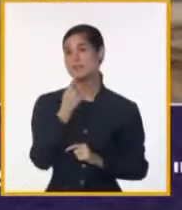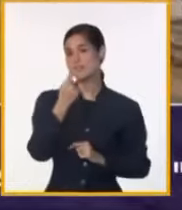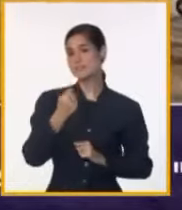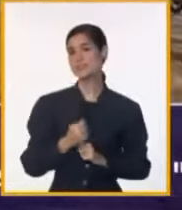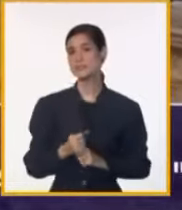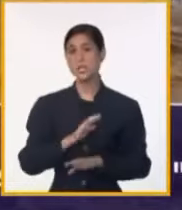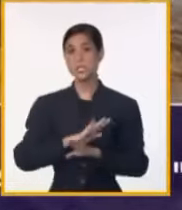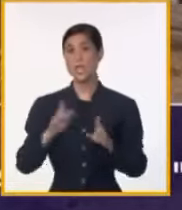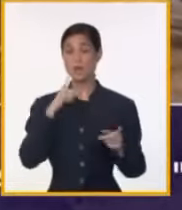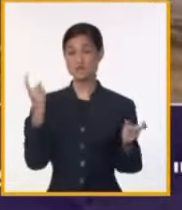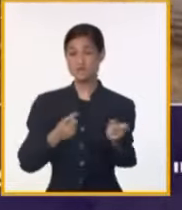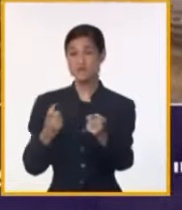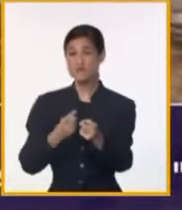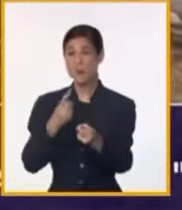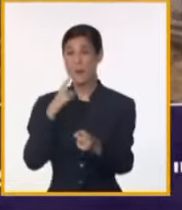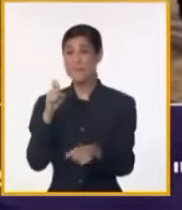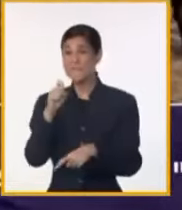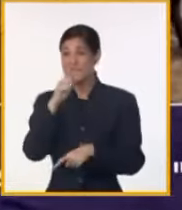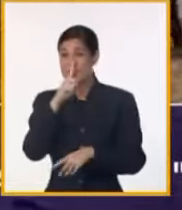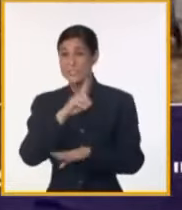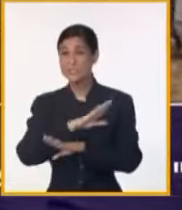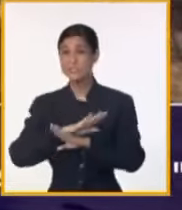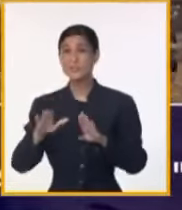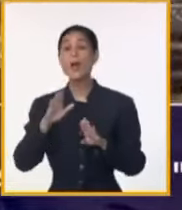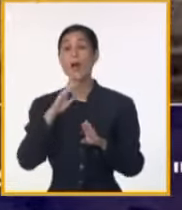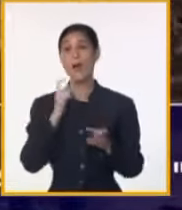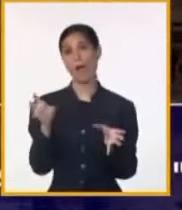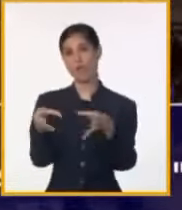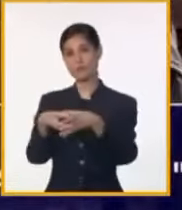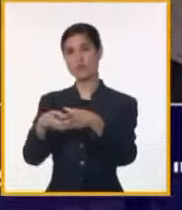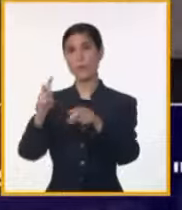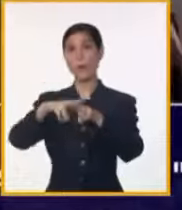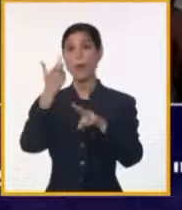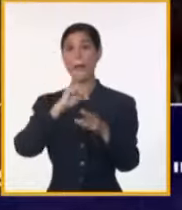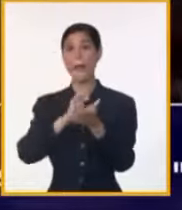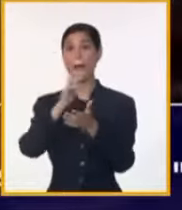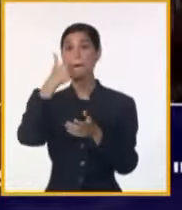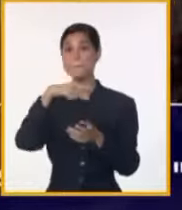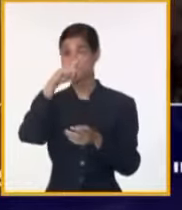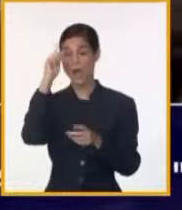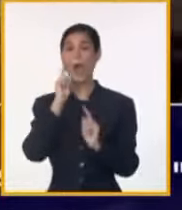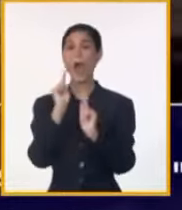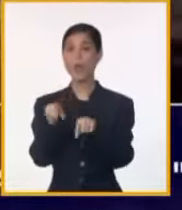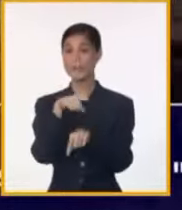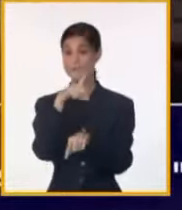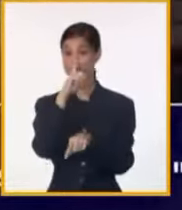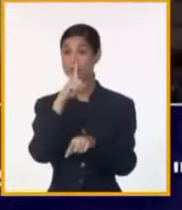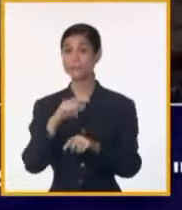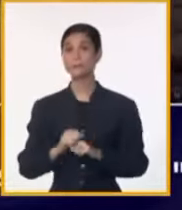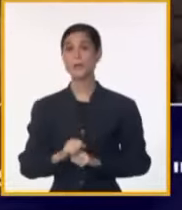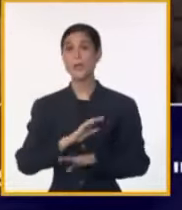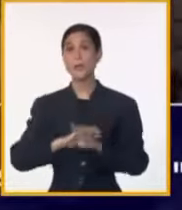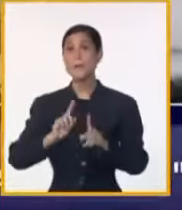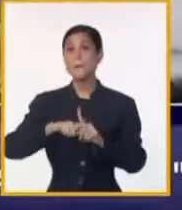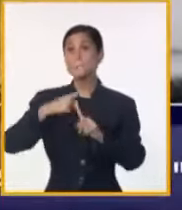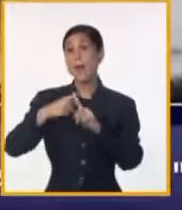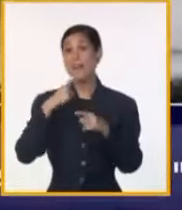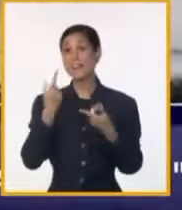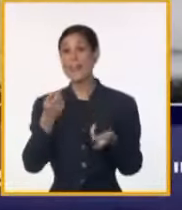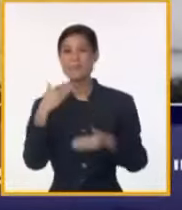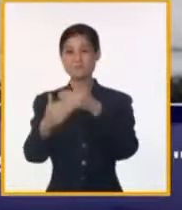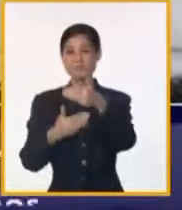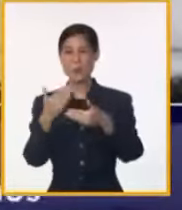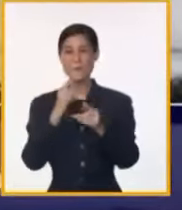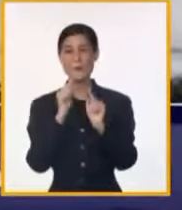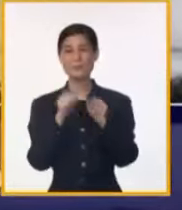acaben con jamás regresen los israelíes desplazados recuperen a los 97 reenes y se frustre cualquier amenaza desde gaza pero